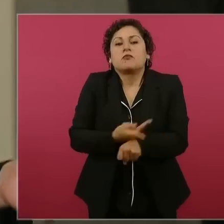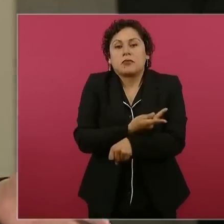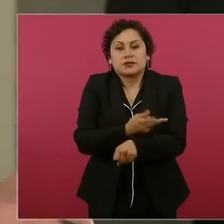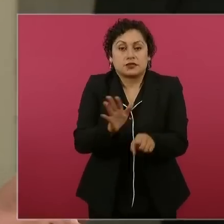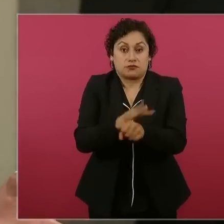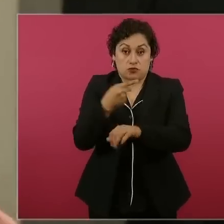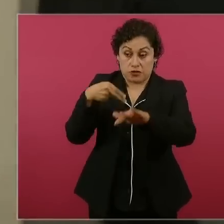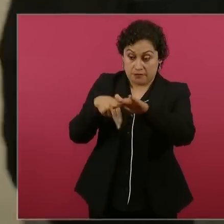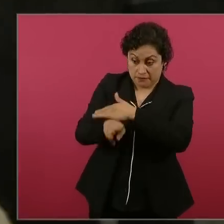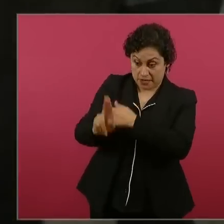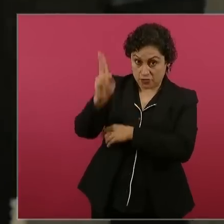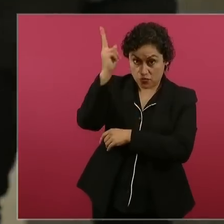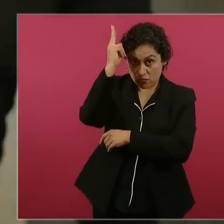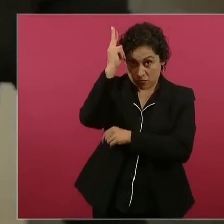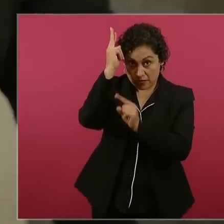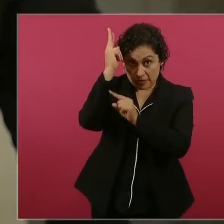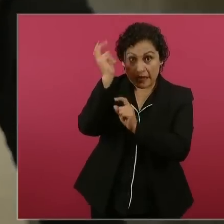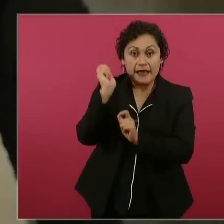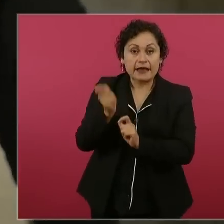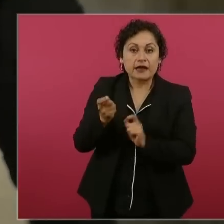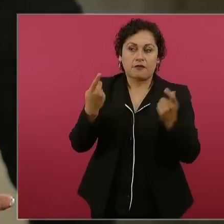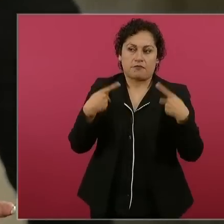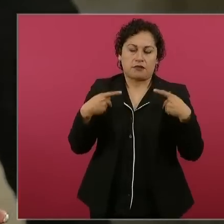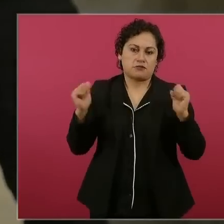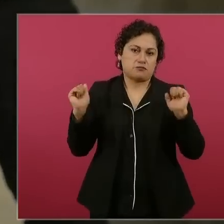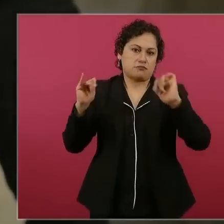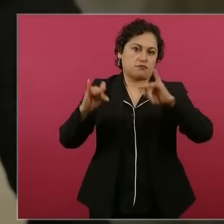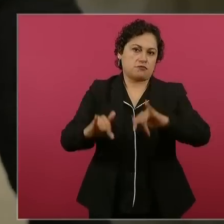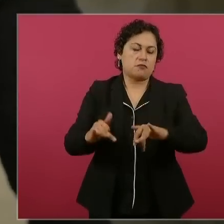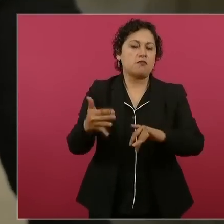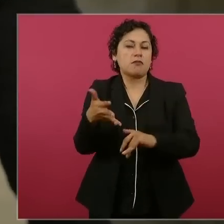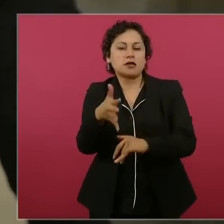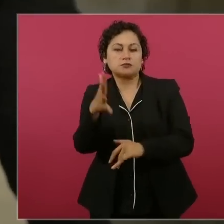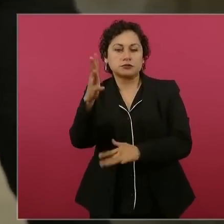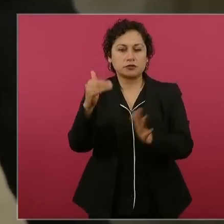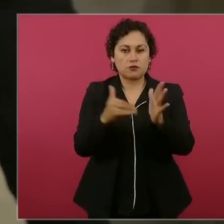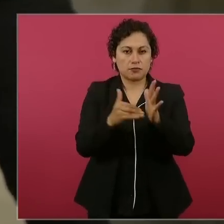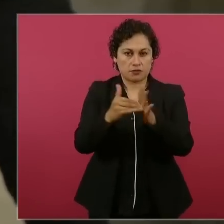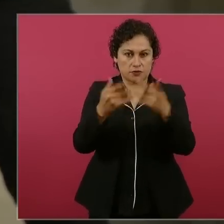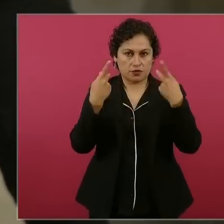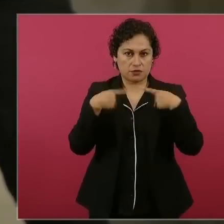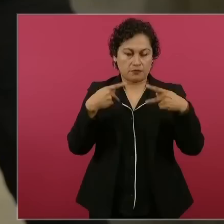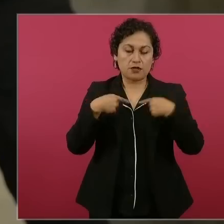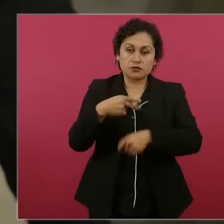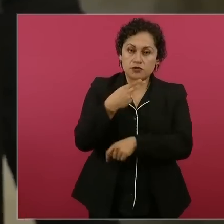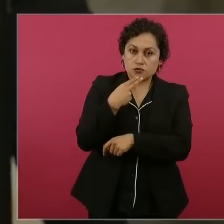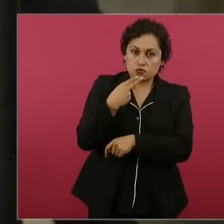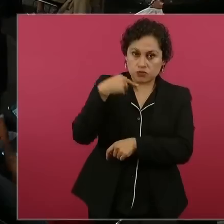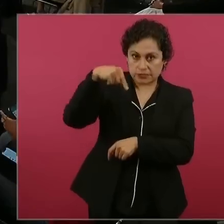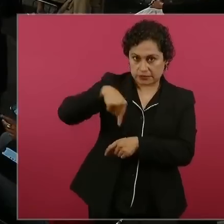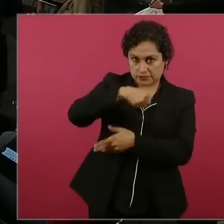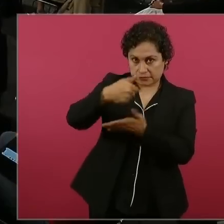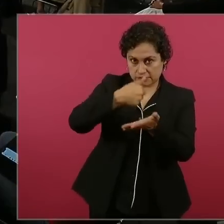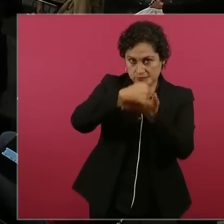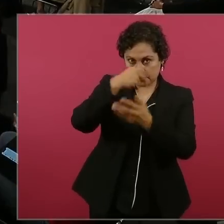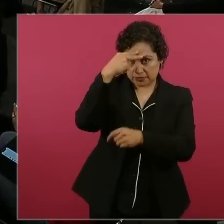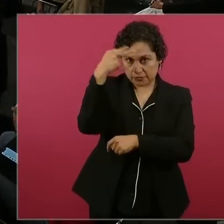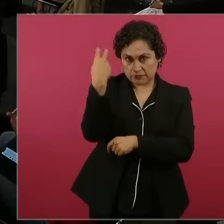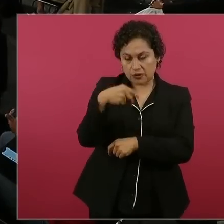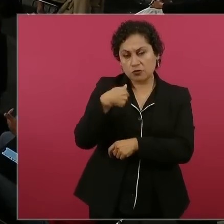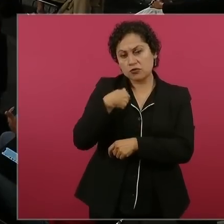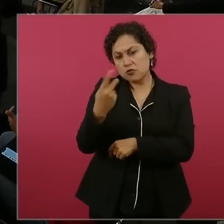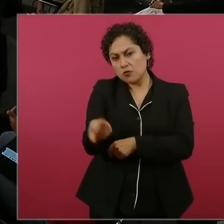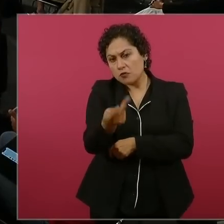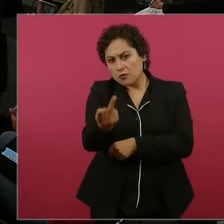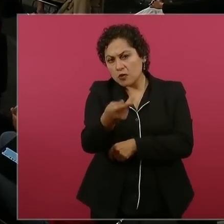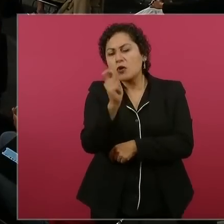este transporte público, que es el metro, viajan alrededor de 5 millones de personas aquí en el centro de la Ciudad de México. Me gustaría saber si